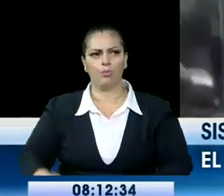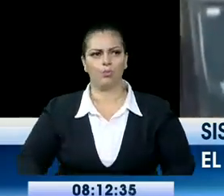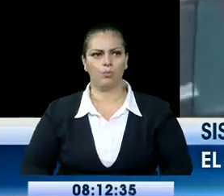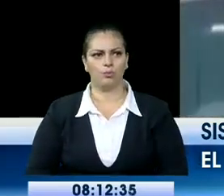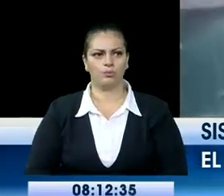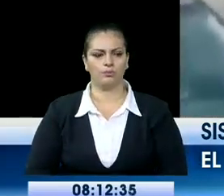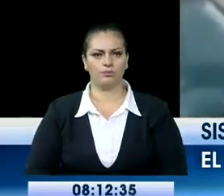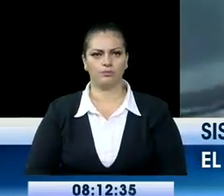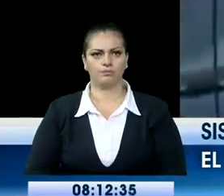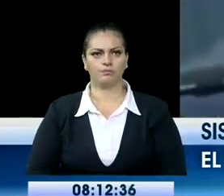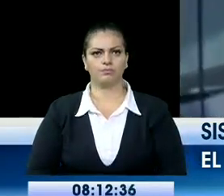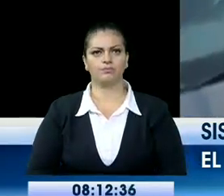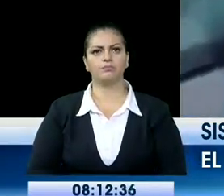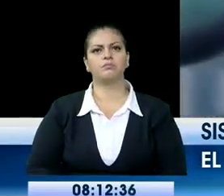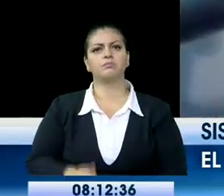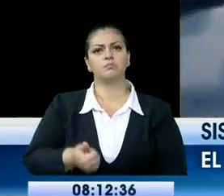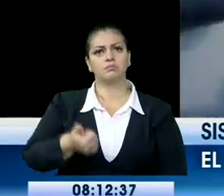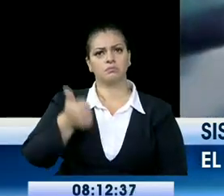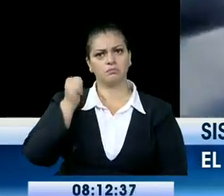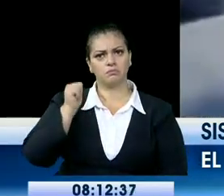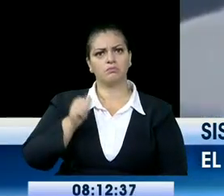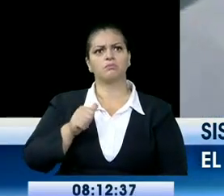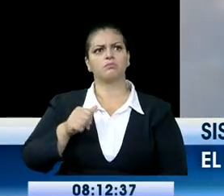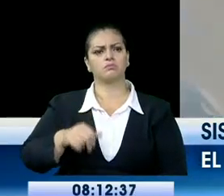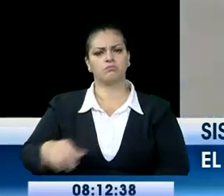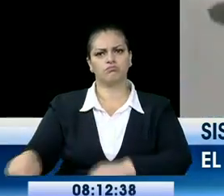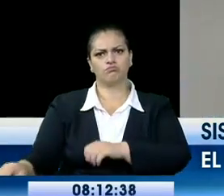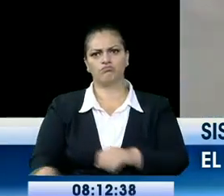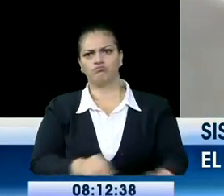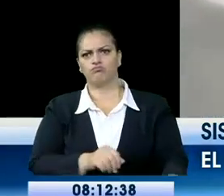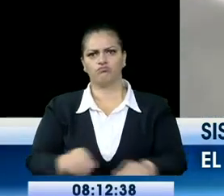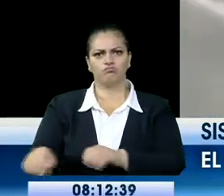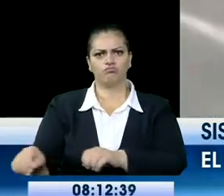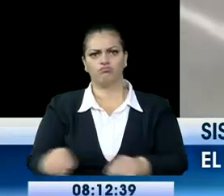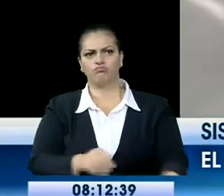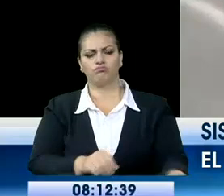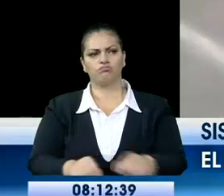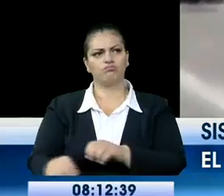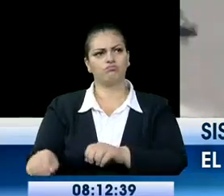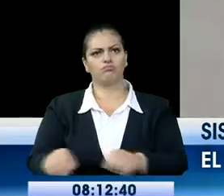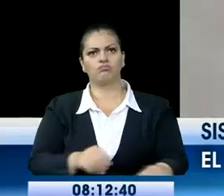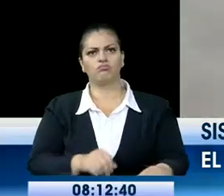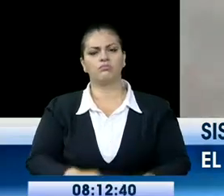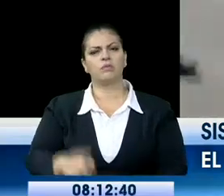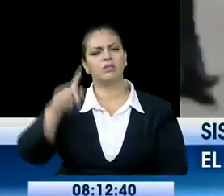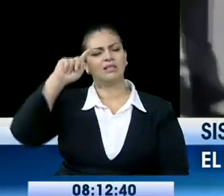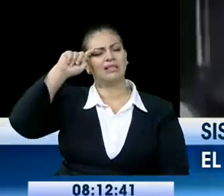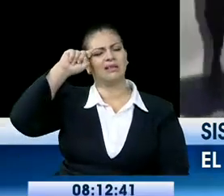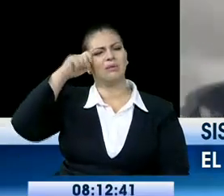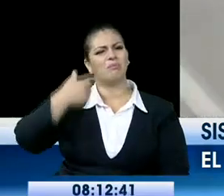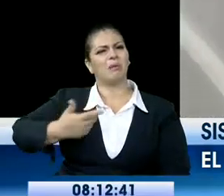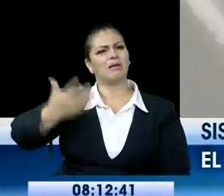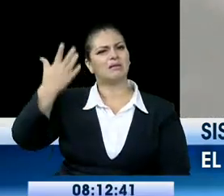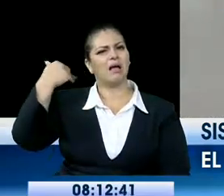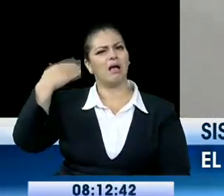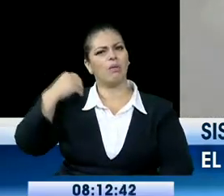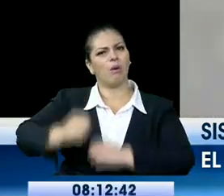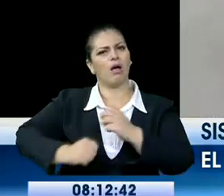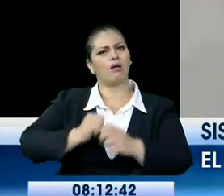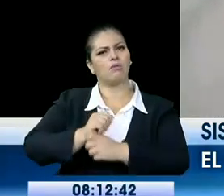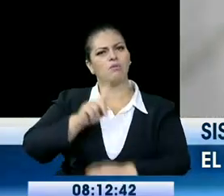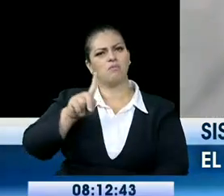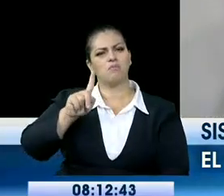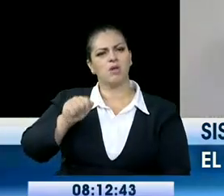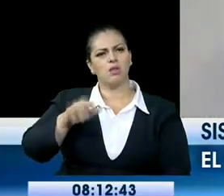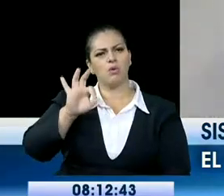se cumplían, como ya lo dijimos también anteriormente, 32 años de la peor tragedia que ha vivido el país. Este terremoto,